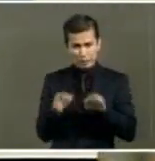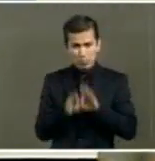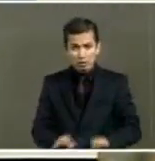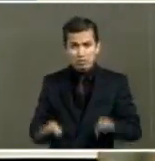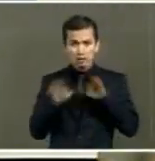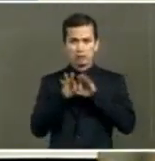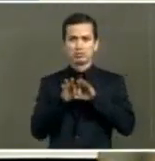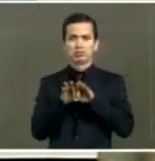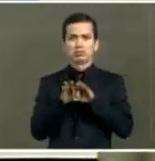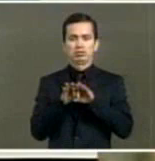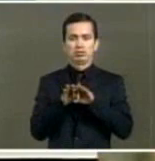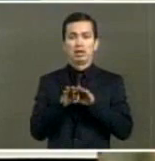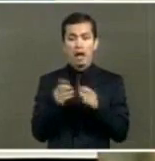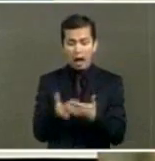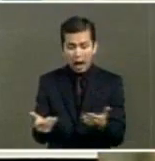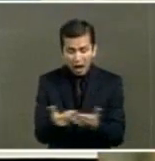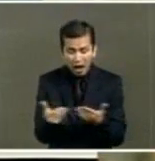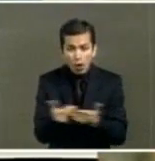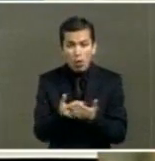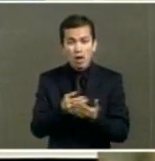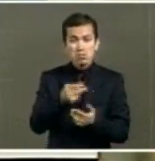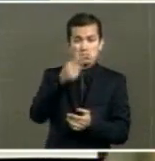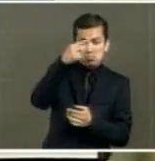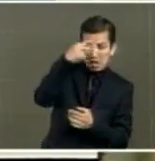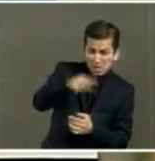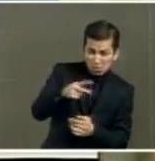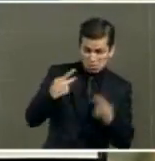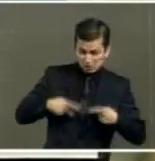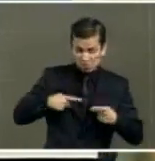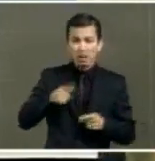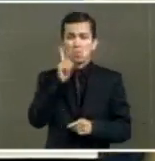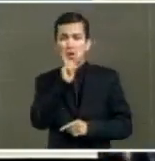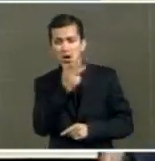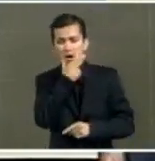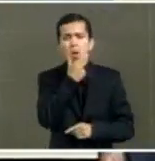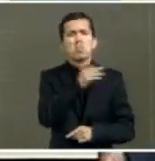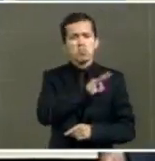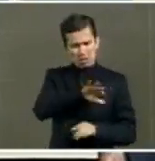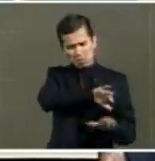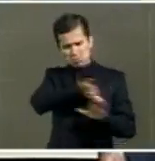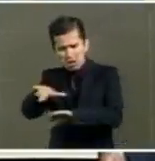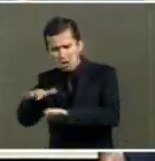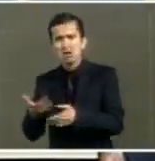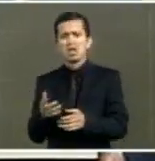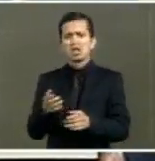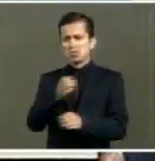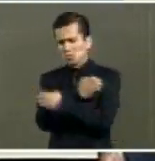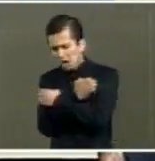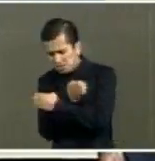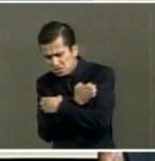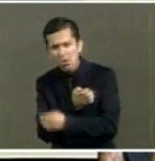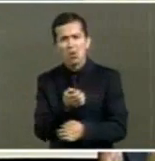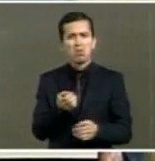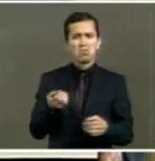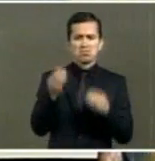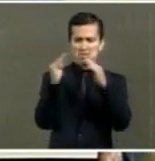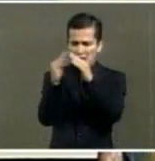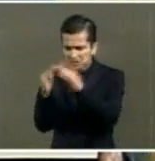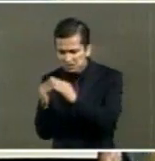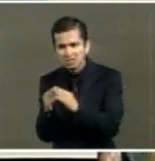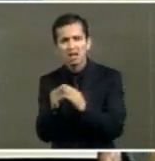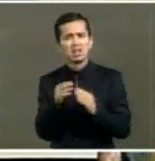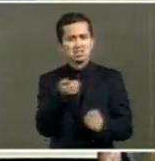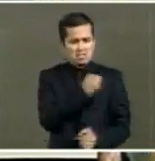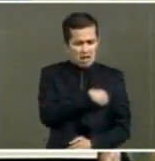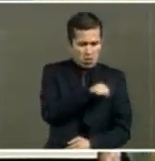más mexicanas y mexicanos tienen acceso a la educación, a la salud, a la vivienda y a los servicios básicos.